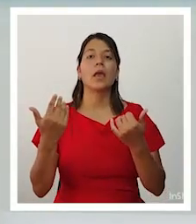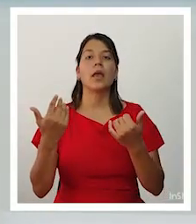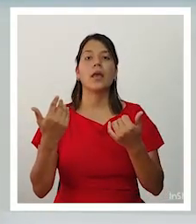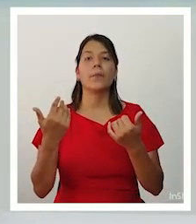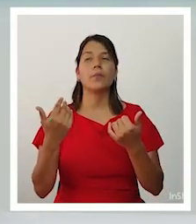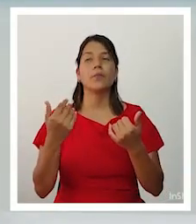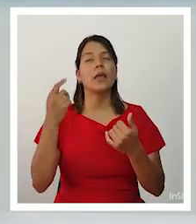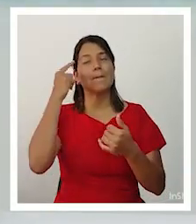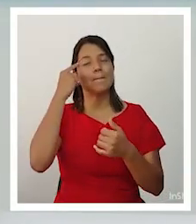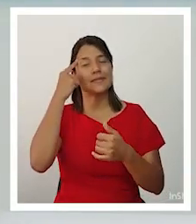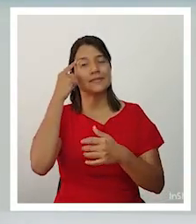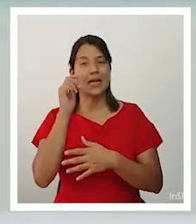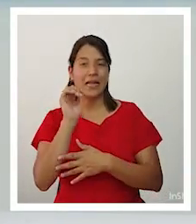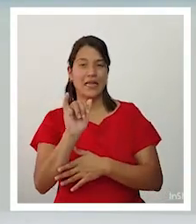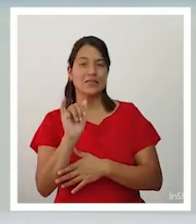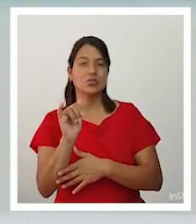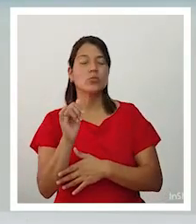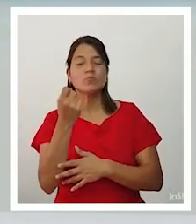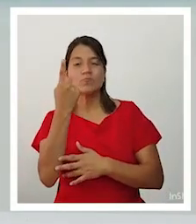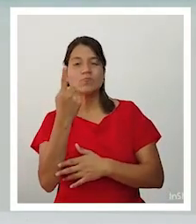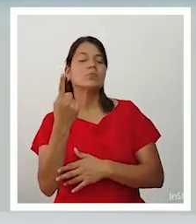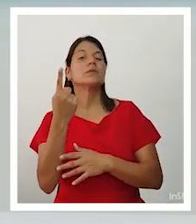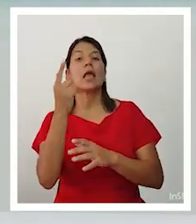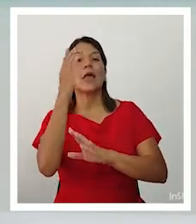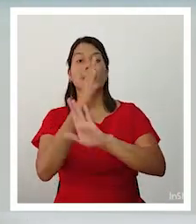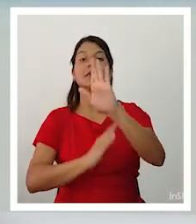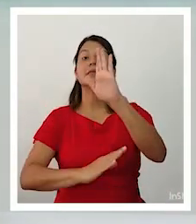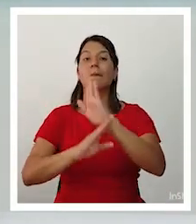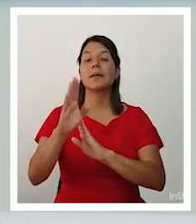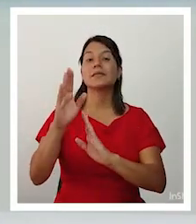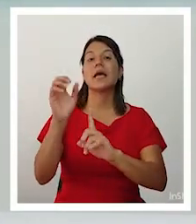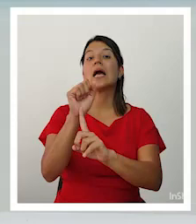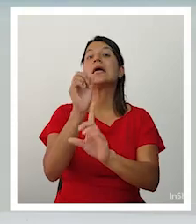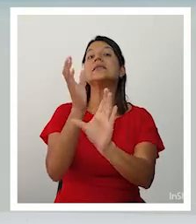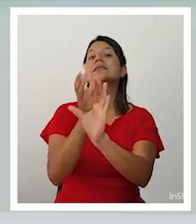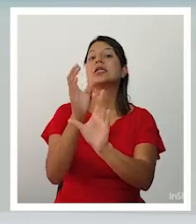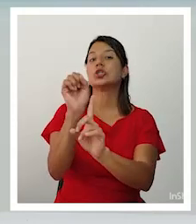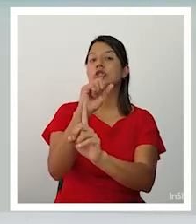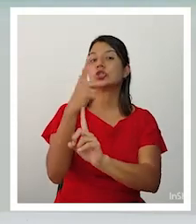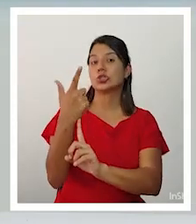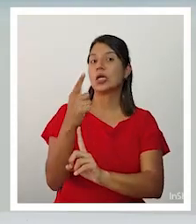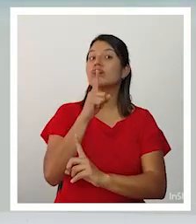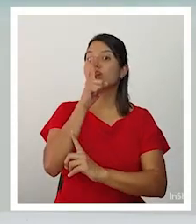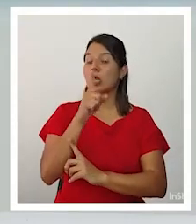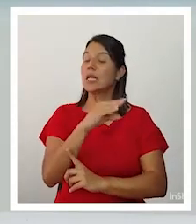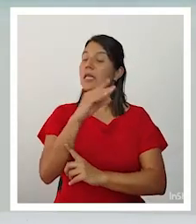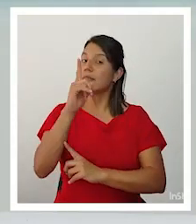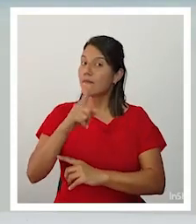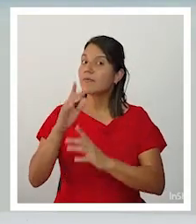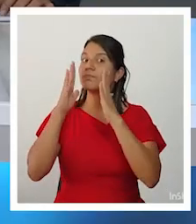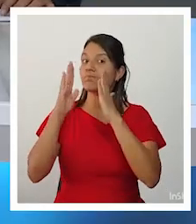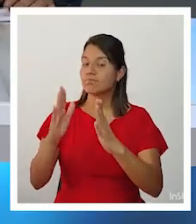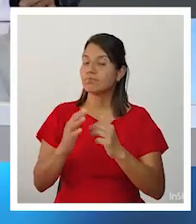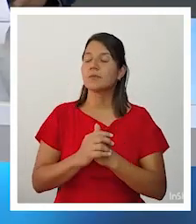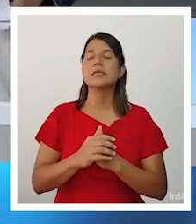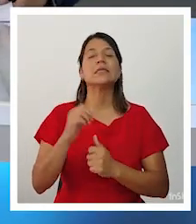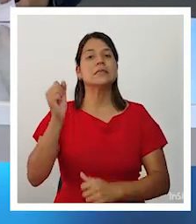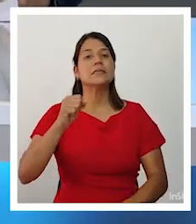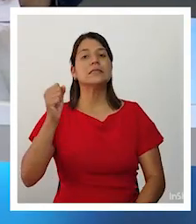en consideración, que la discapacidad psicosocial existe y que tenemos que tomarlo muy en cuenta. Sí, creo